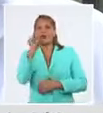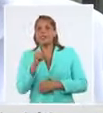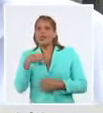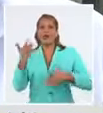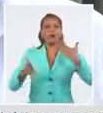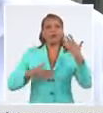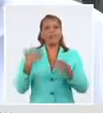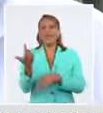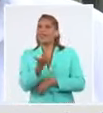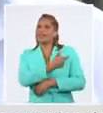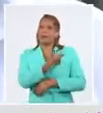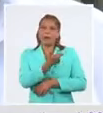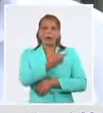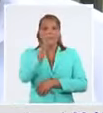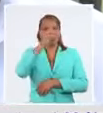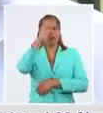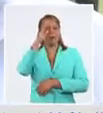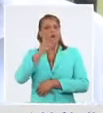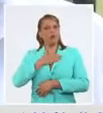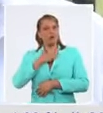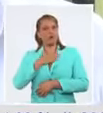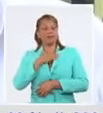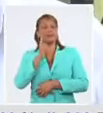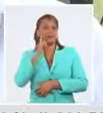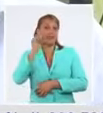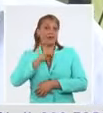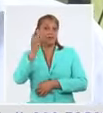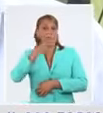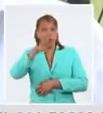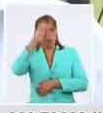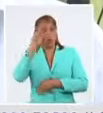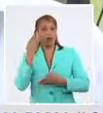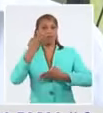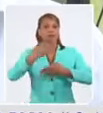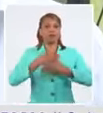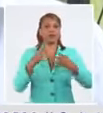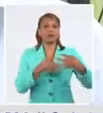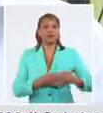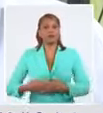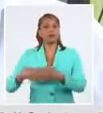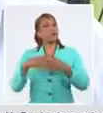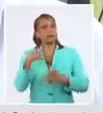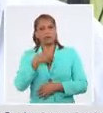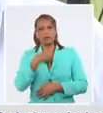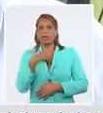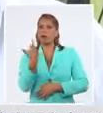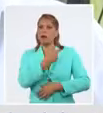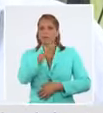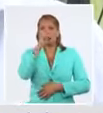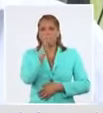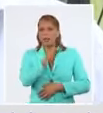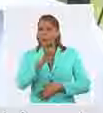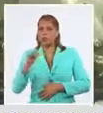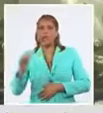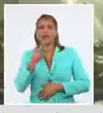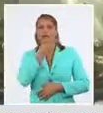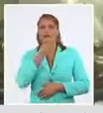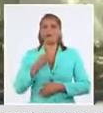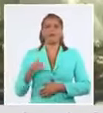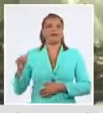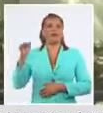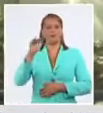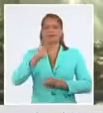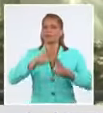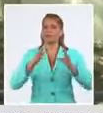vacuna cubana que tenemos. Un país bloqueado como estamos, tenemos nuestra vacuna para los niños, para todo el mundo del país. La